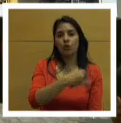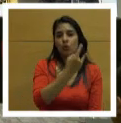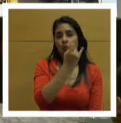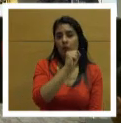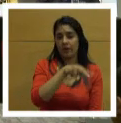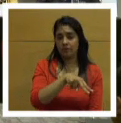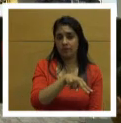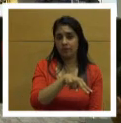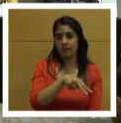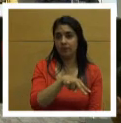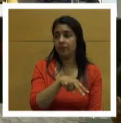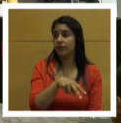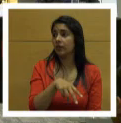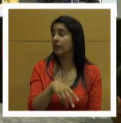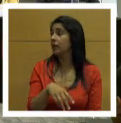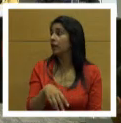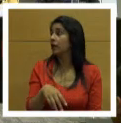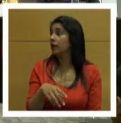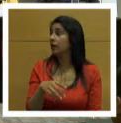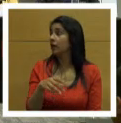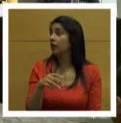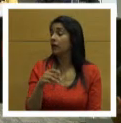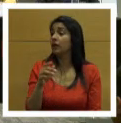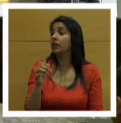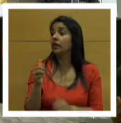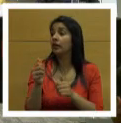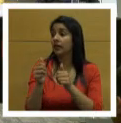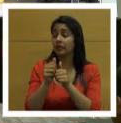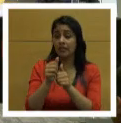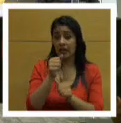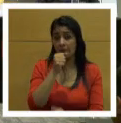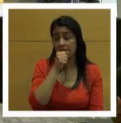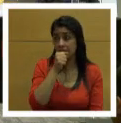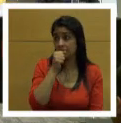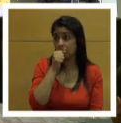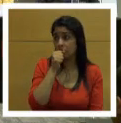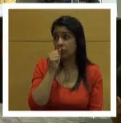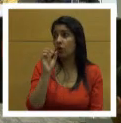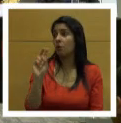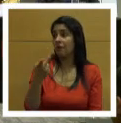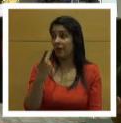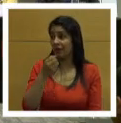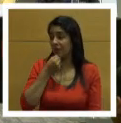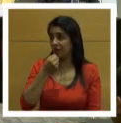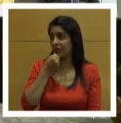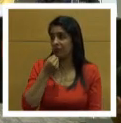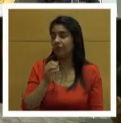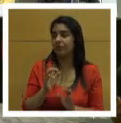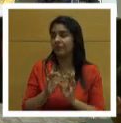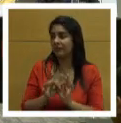escucha? Me acerque más. Ah, que me acerque más. ¿O me va a pasar el micrófono? Ya, mejor. No.